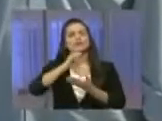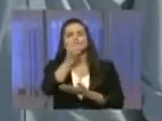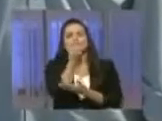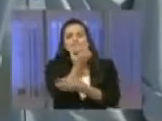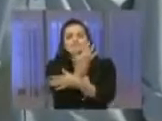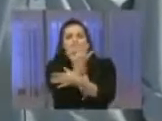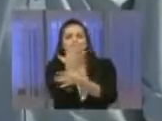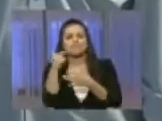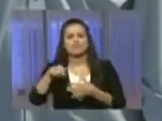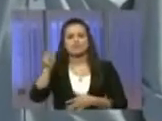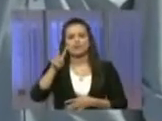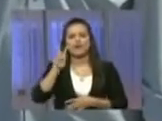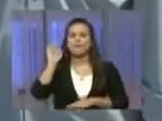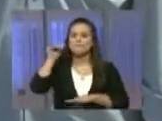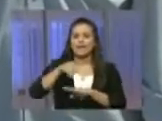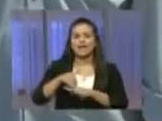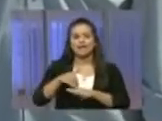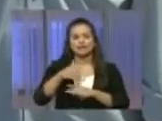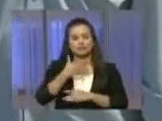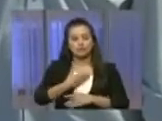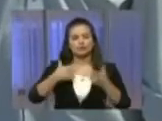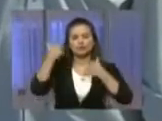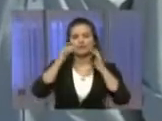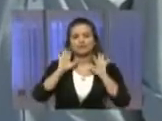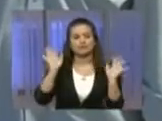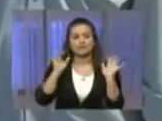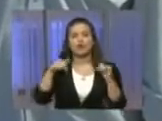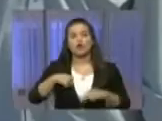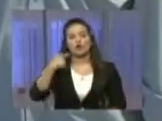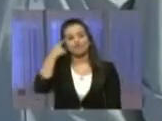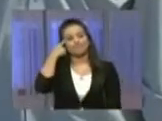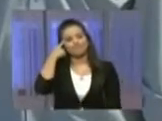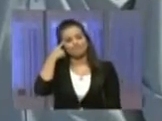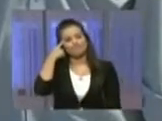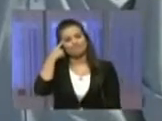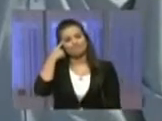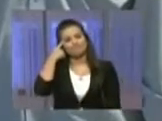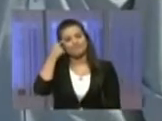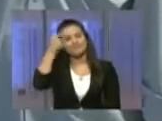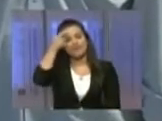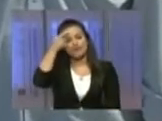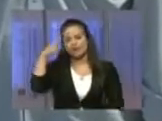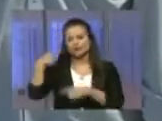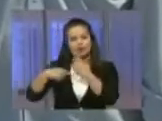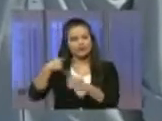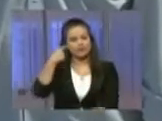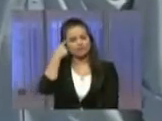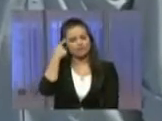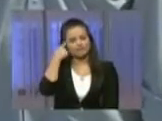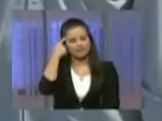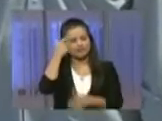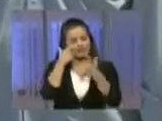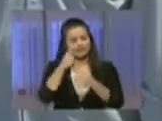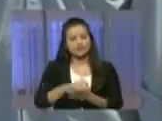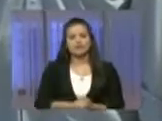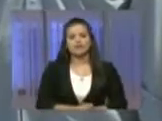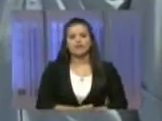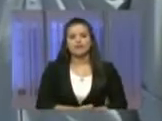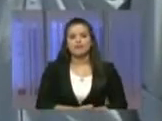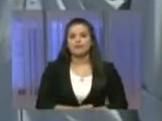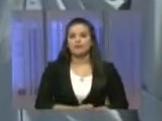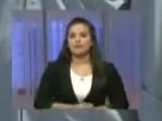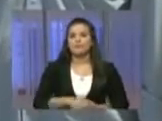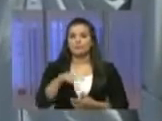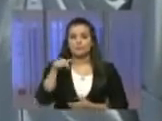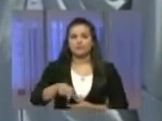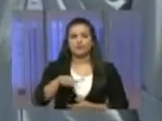maracay de Chávez hoy recordando al comandante como todos los días presidente trabajando son casi ya las 10